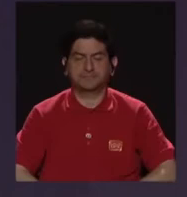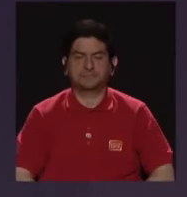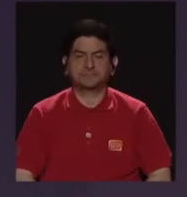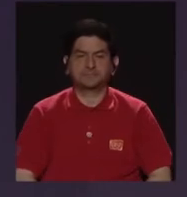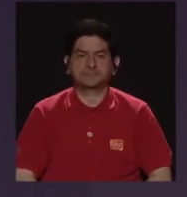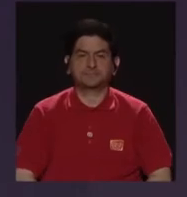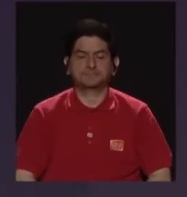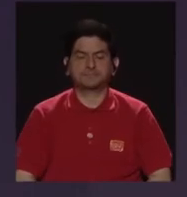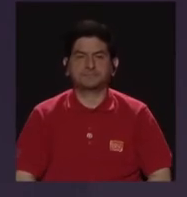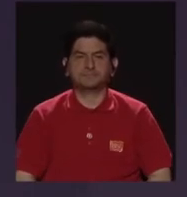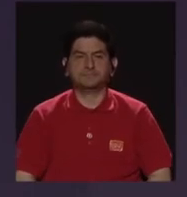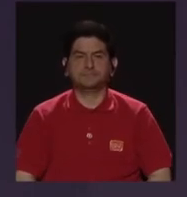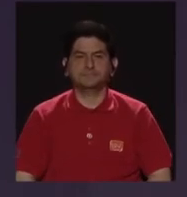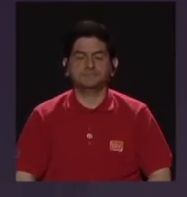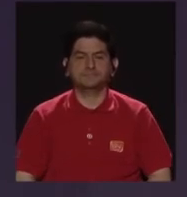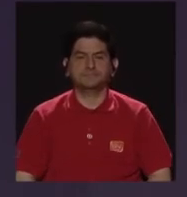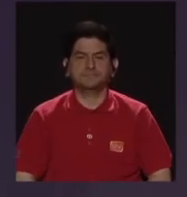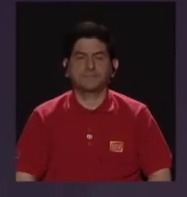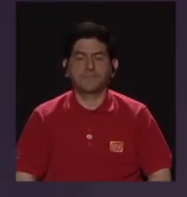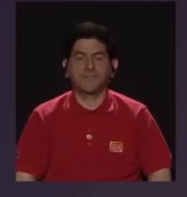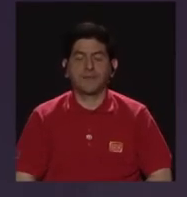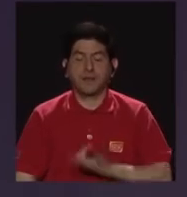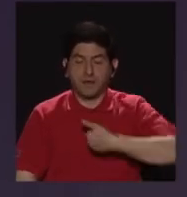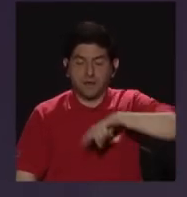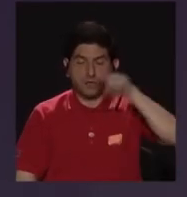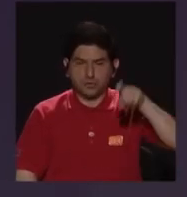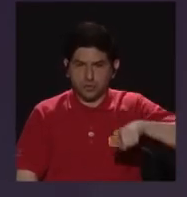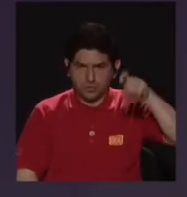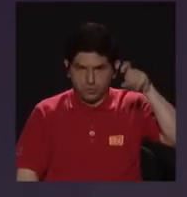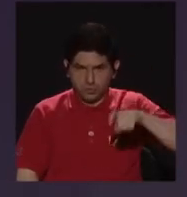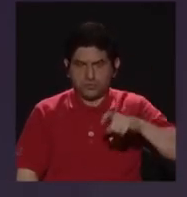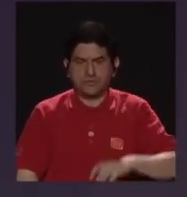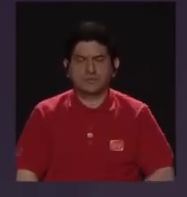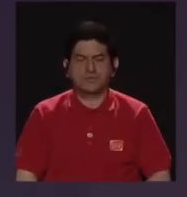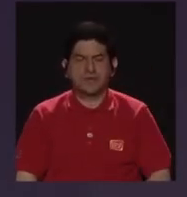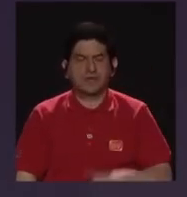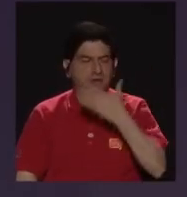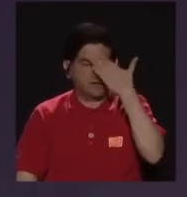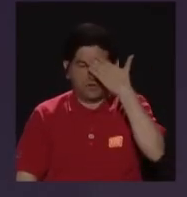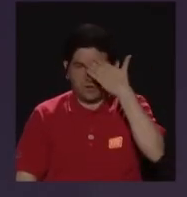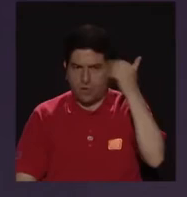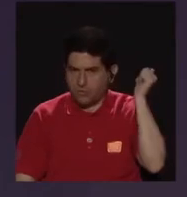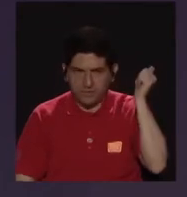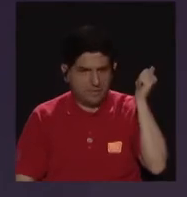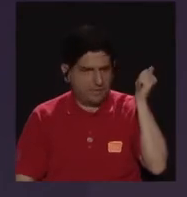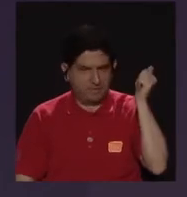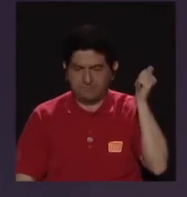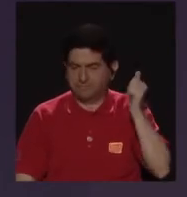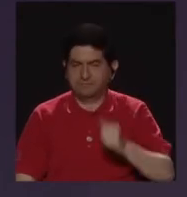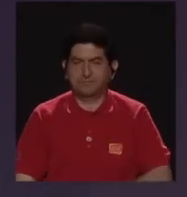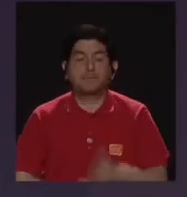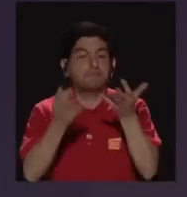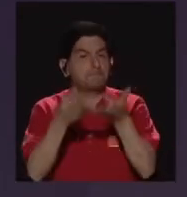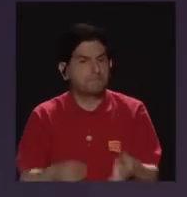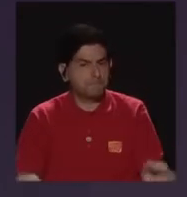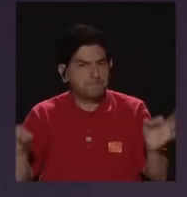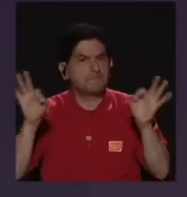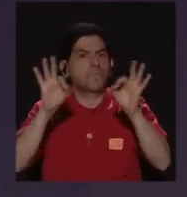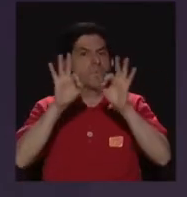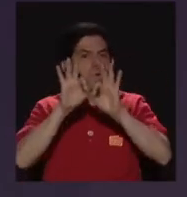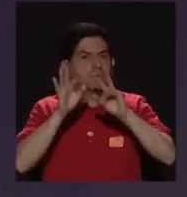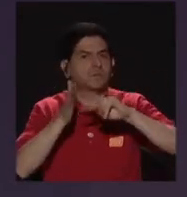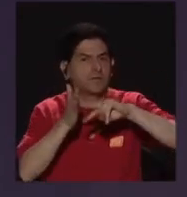si éste tenemos que y no olvidar eso no lo importante que es